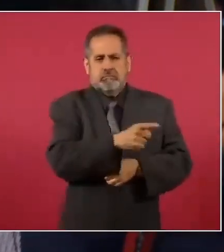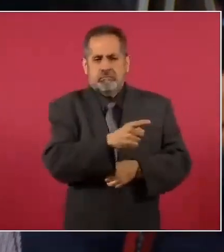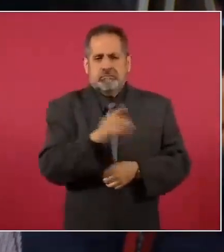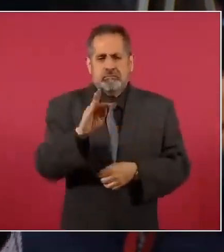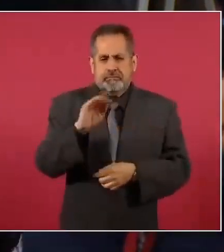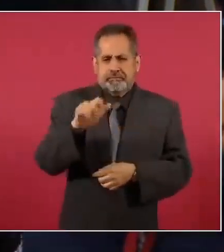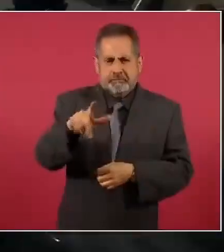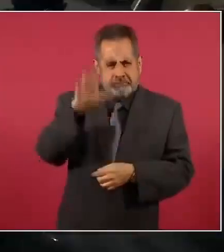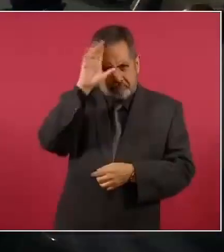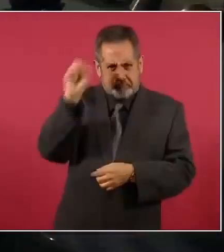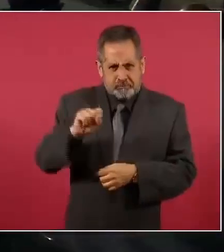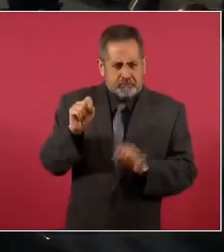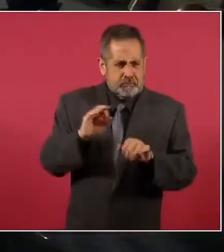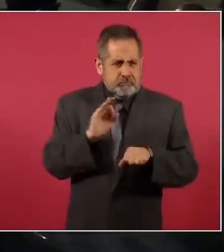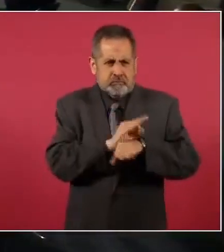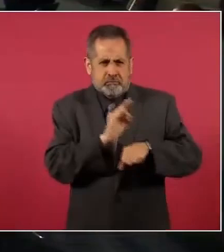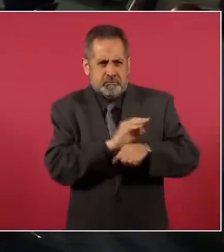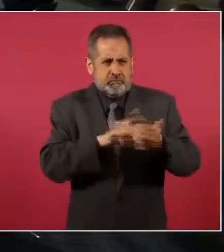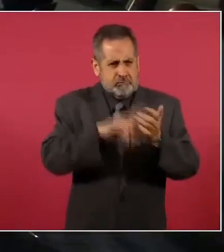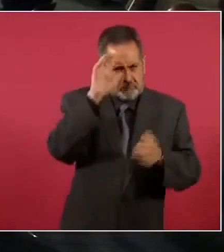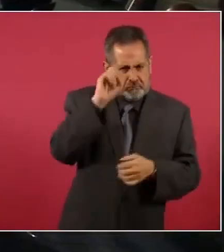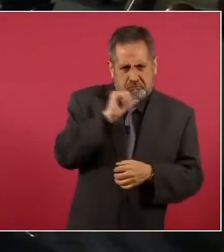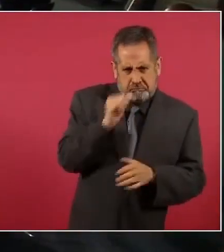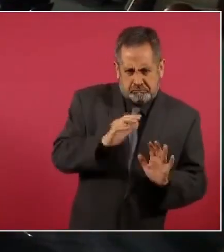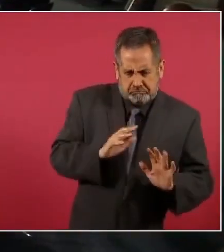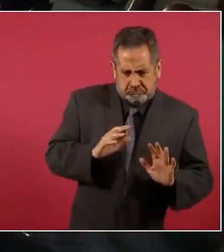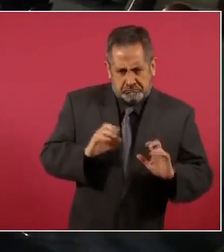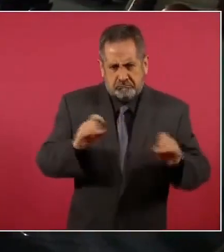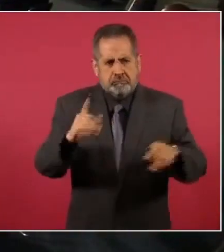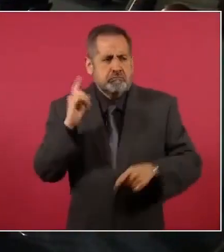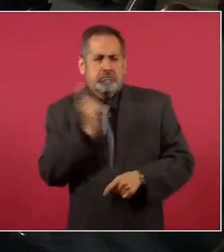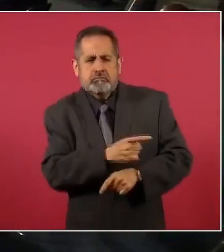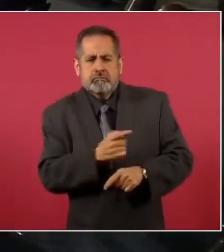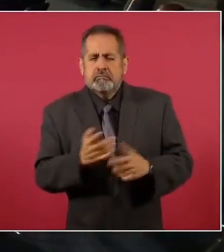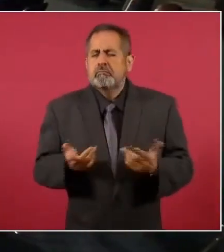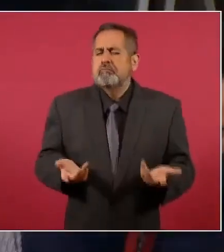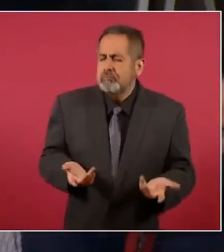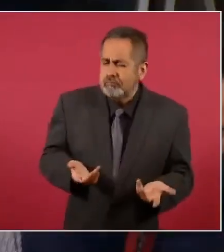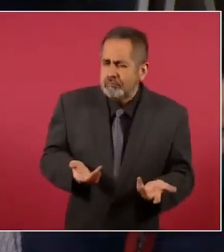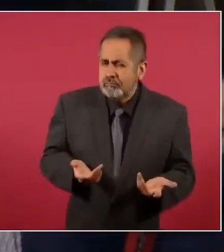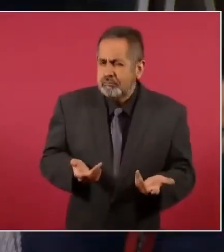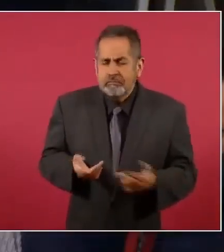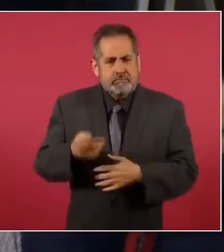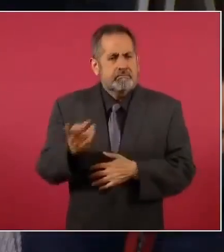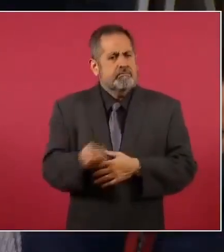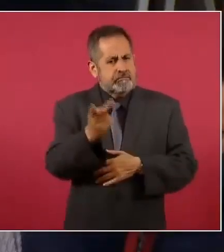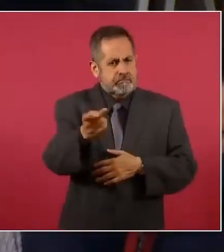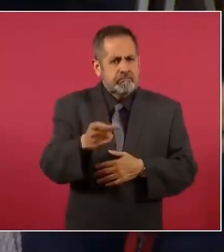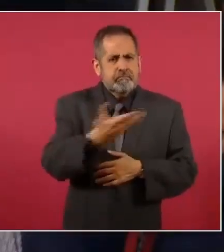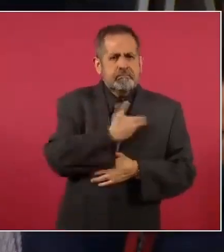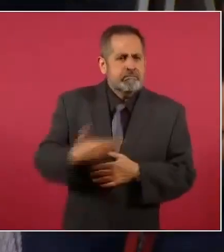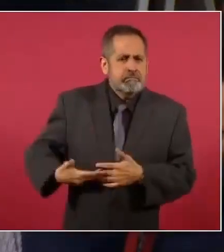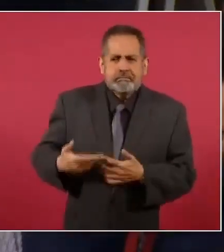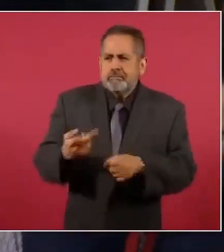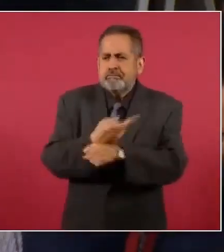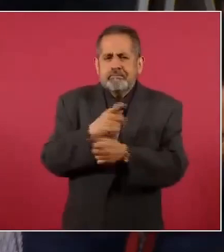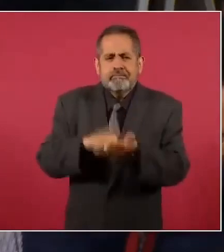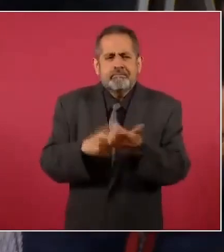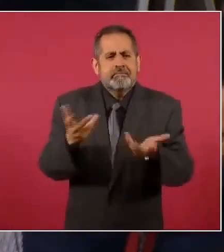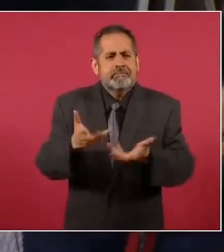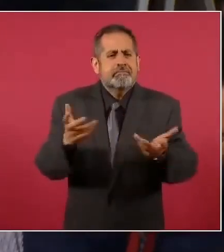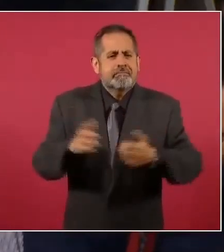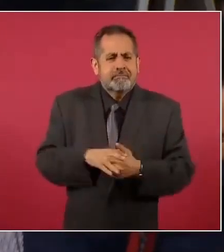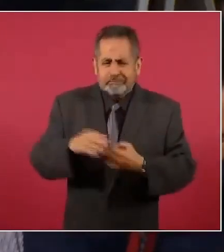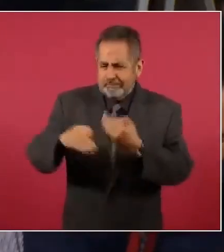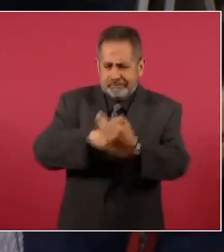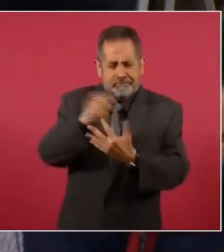una defensa al fiscal de Morelos, por cierto. Nada más hacerle la pregunta, presidente, ¿qué se puede hacer